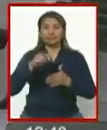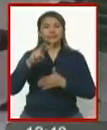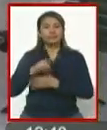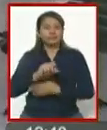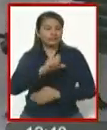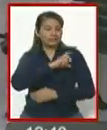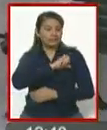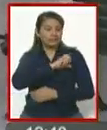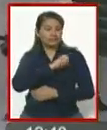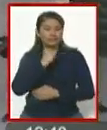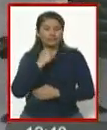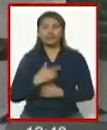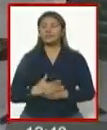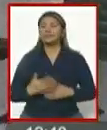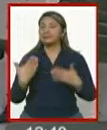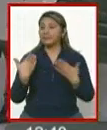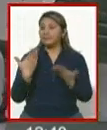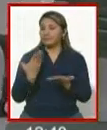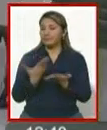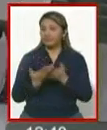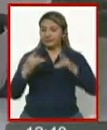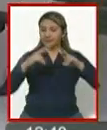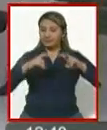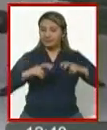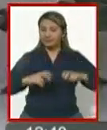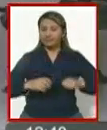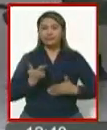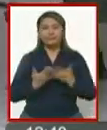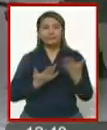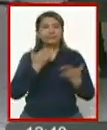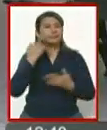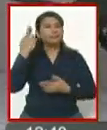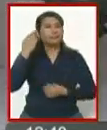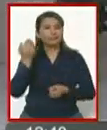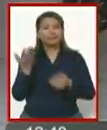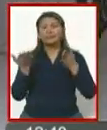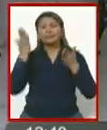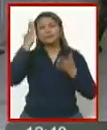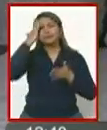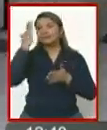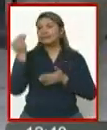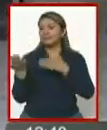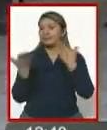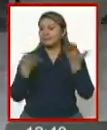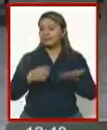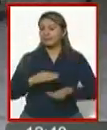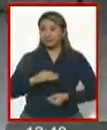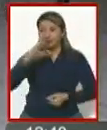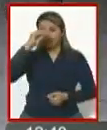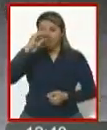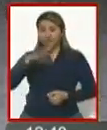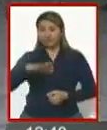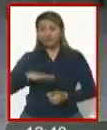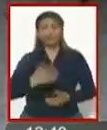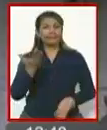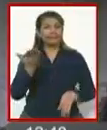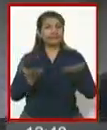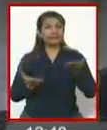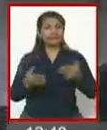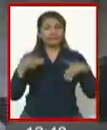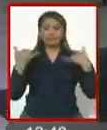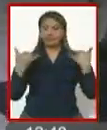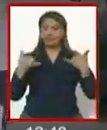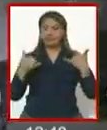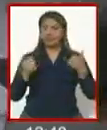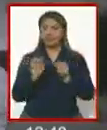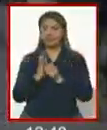La Fuerza Especial de Lucha contra la Violencia investiga ahora las causas que provocaron el deceso del menor, quien estaría aparentemente